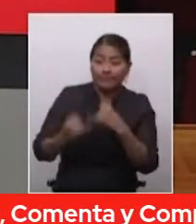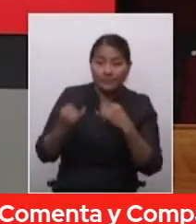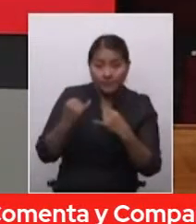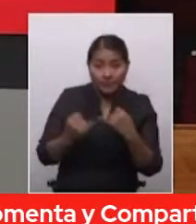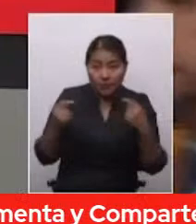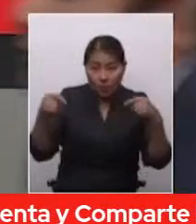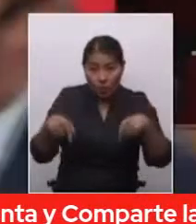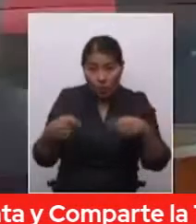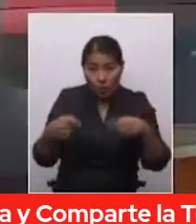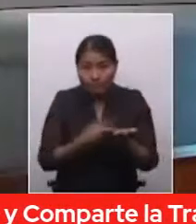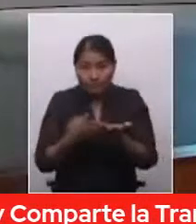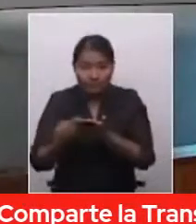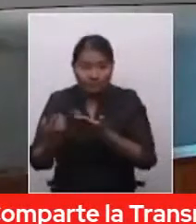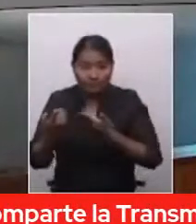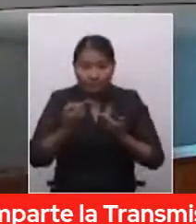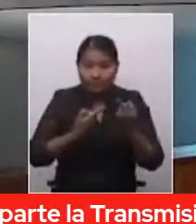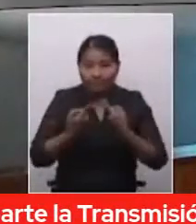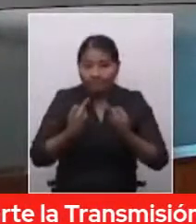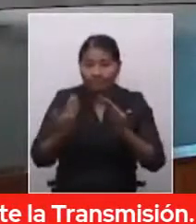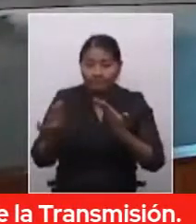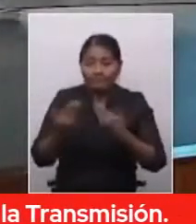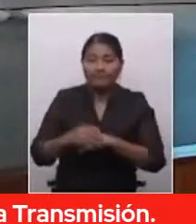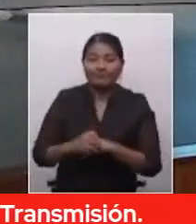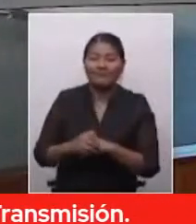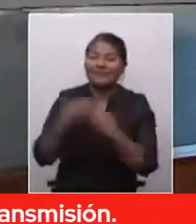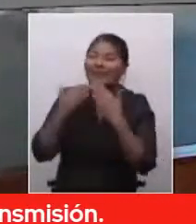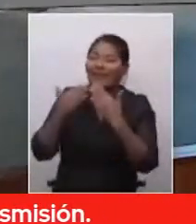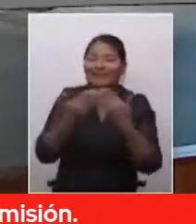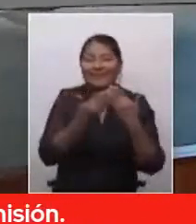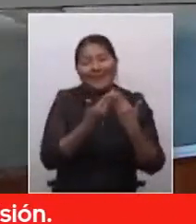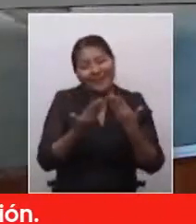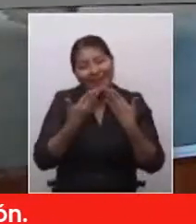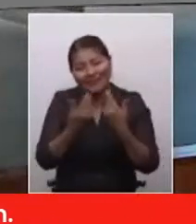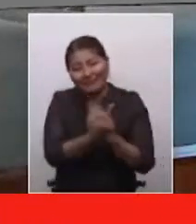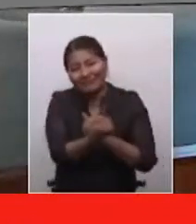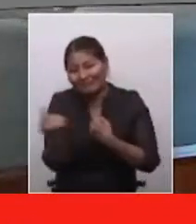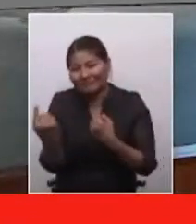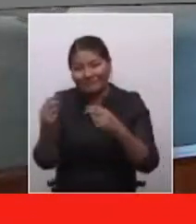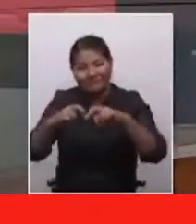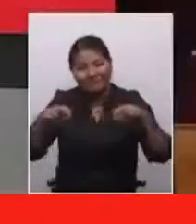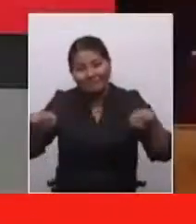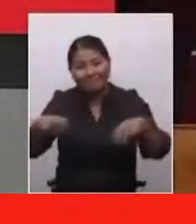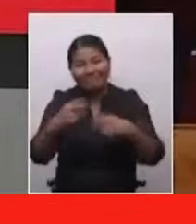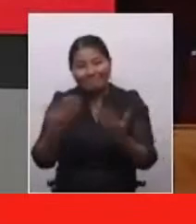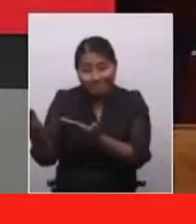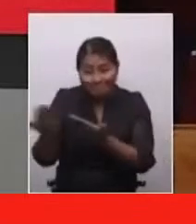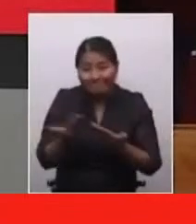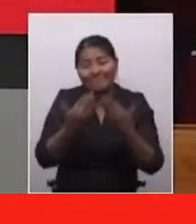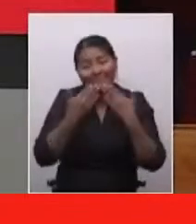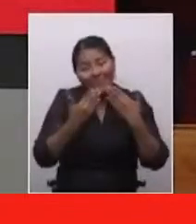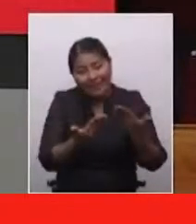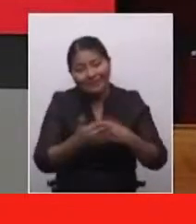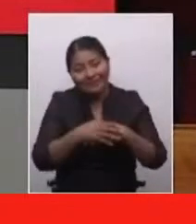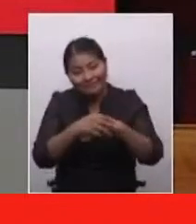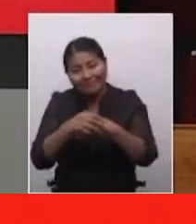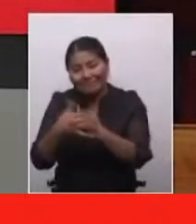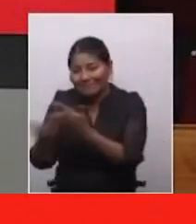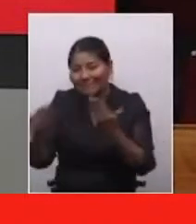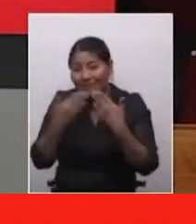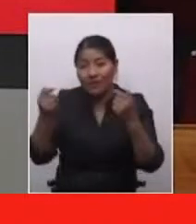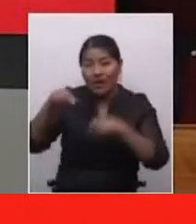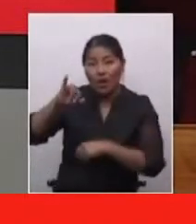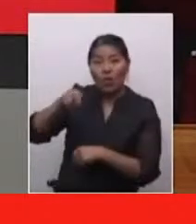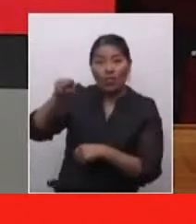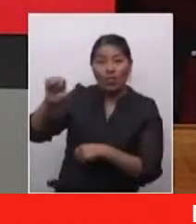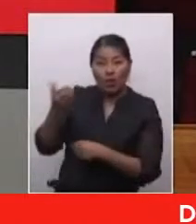del debate. En el final del debate. Gracias a todos los candidatos y candidatas por haber participado, por supuesto. Así es. Y a nombre del Jurado Nacional